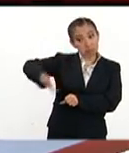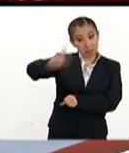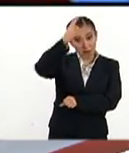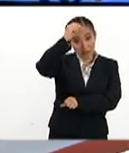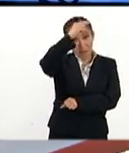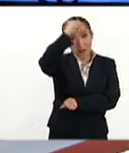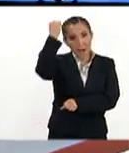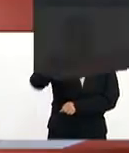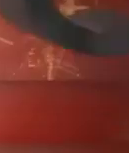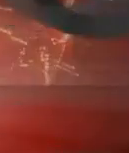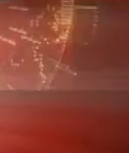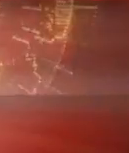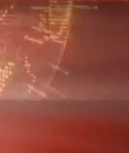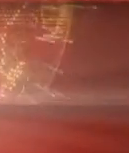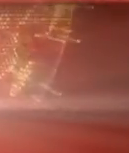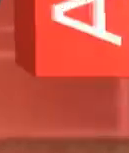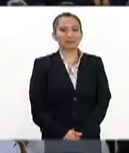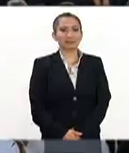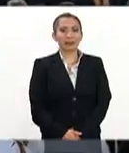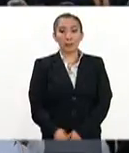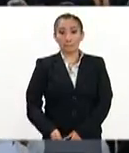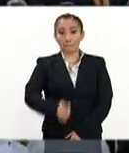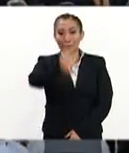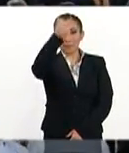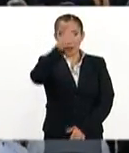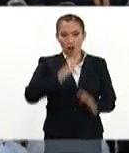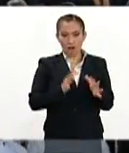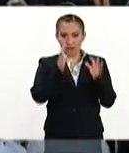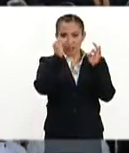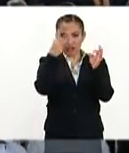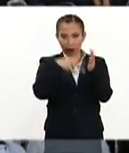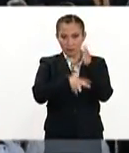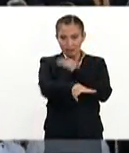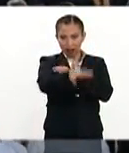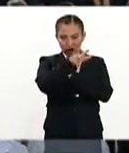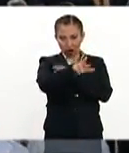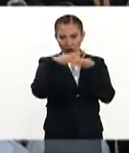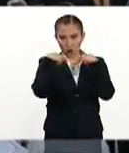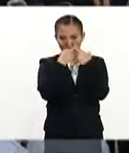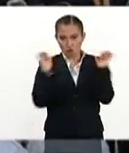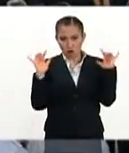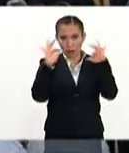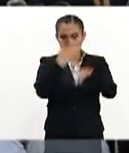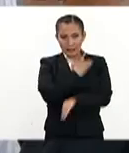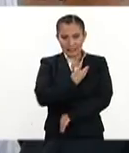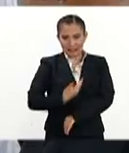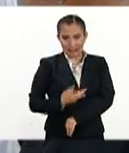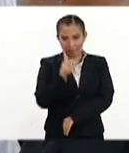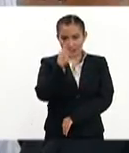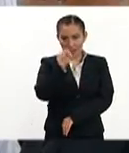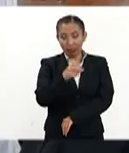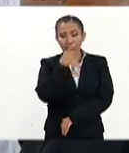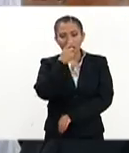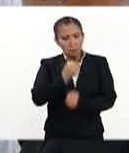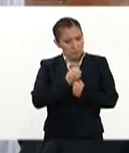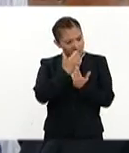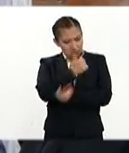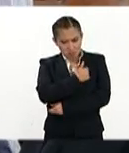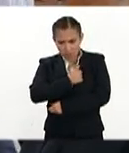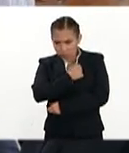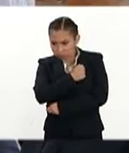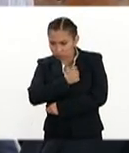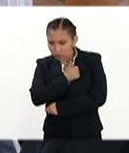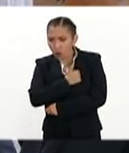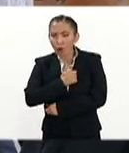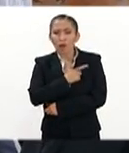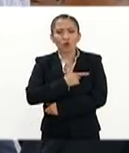enfermeros. En su primer acto oficial de este 2018, el presidente Enrique Peña Nieto externó sus buenos deseos para